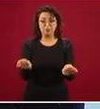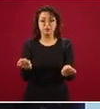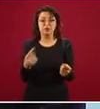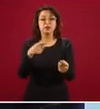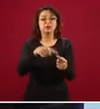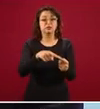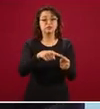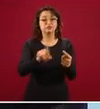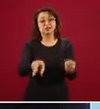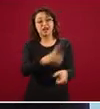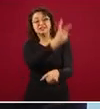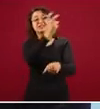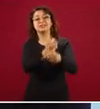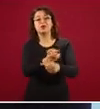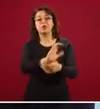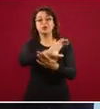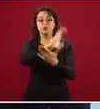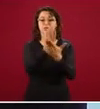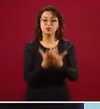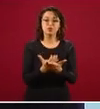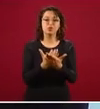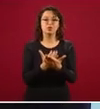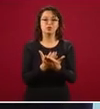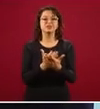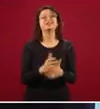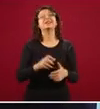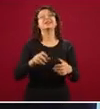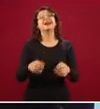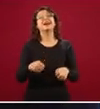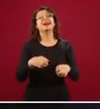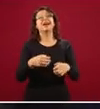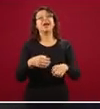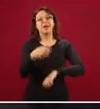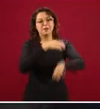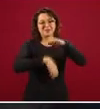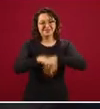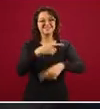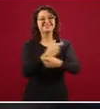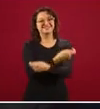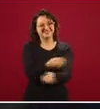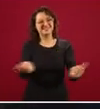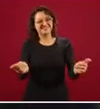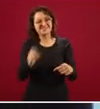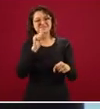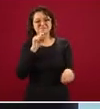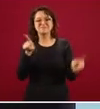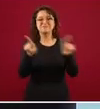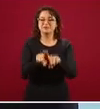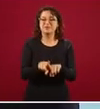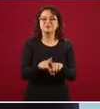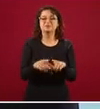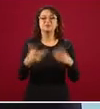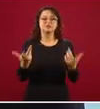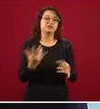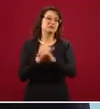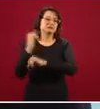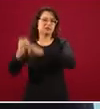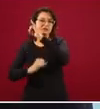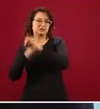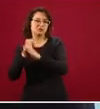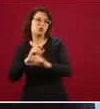subcontrataban empresas de distribución, empresas conocidas, algunas internacionales,